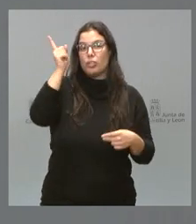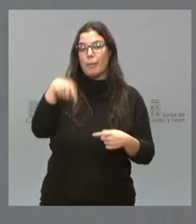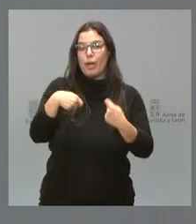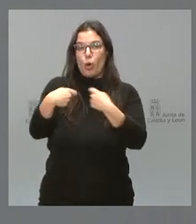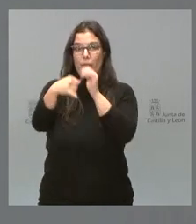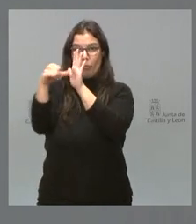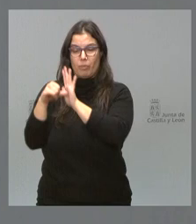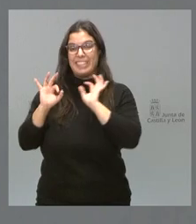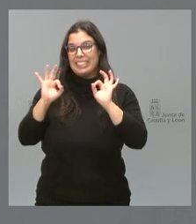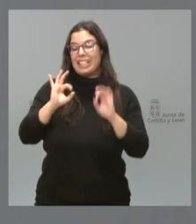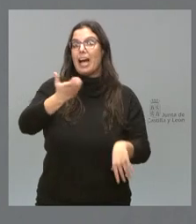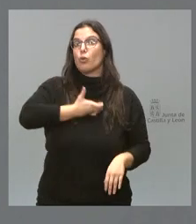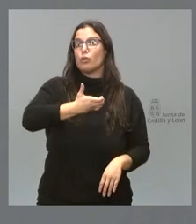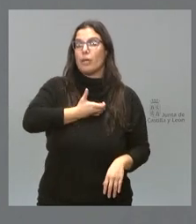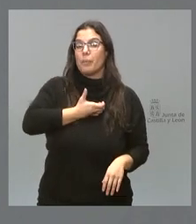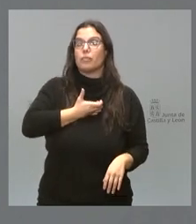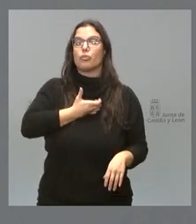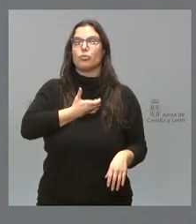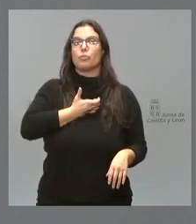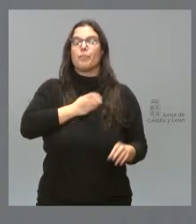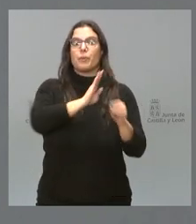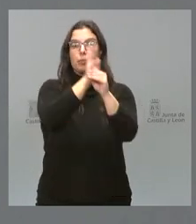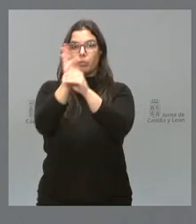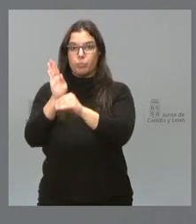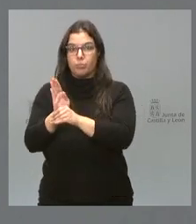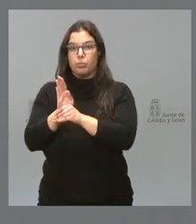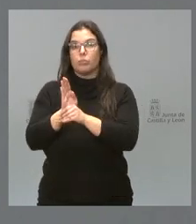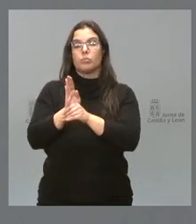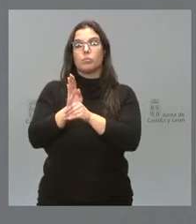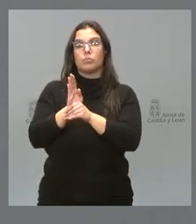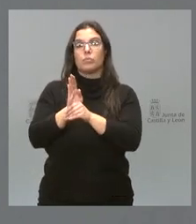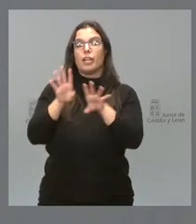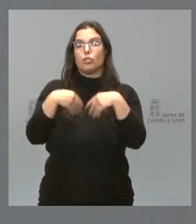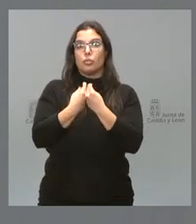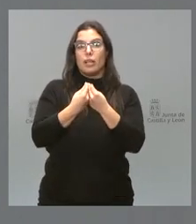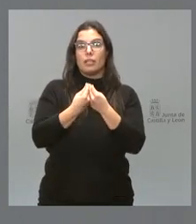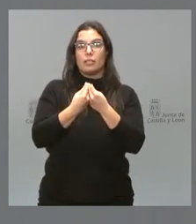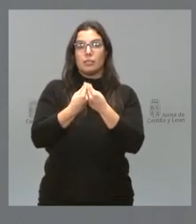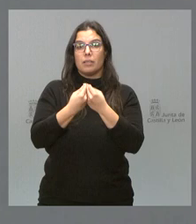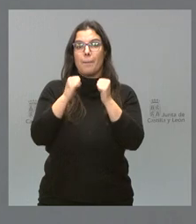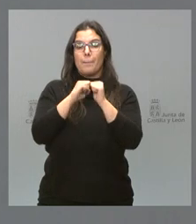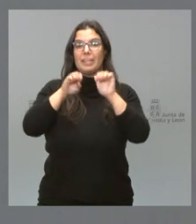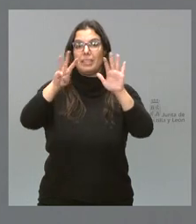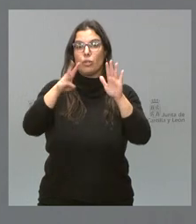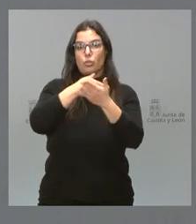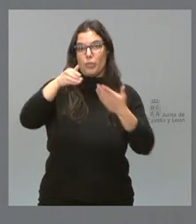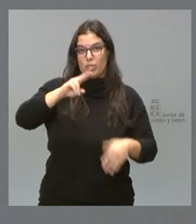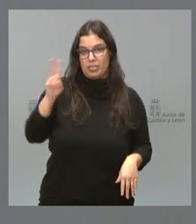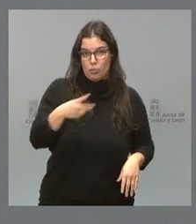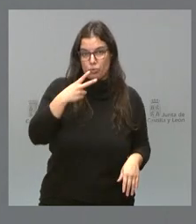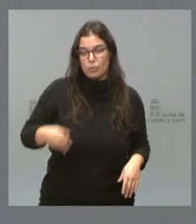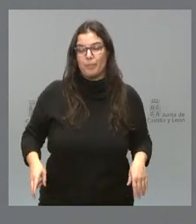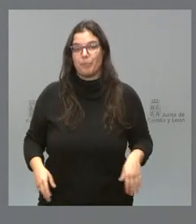a las corporaciones locales se les destina en este consejo de gobierno un total de 28 millones de euros